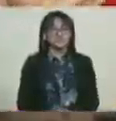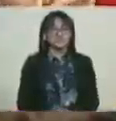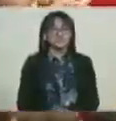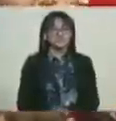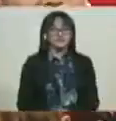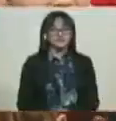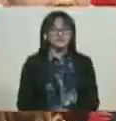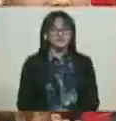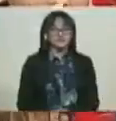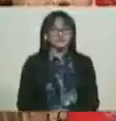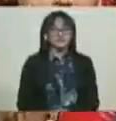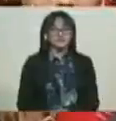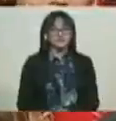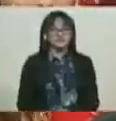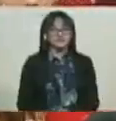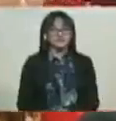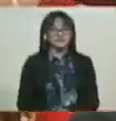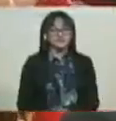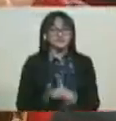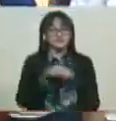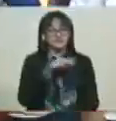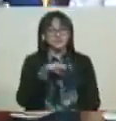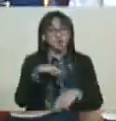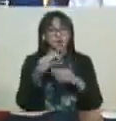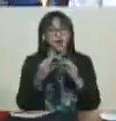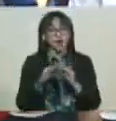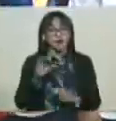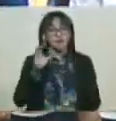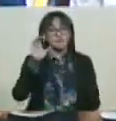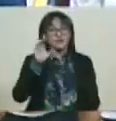y en la gran misión hogares de la patria